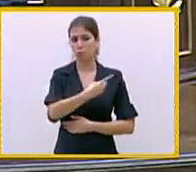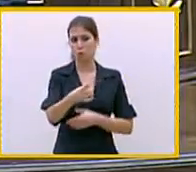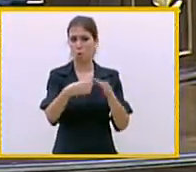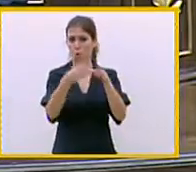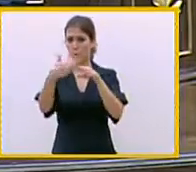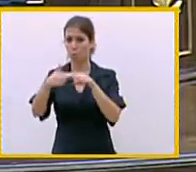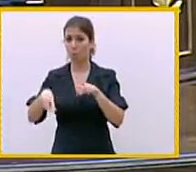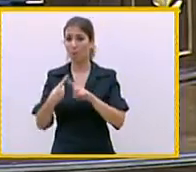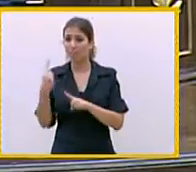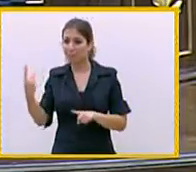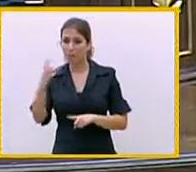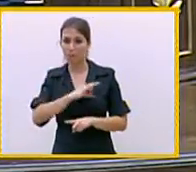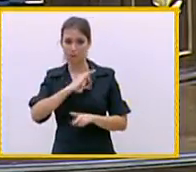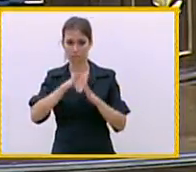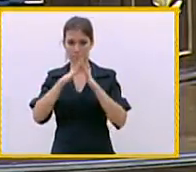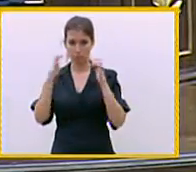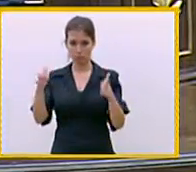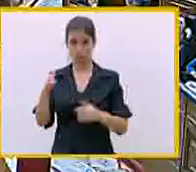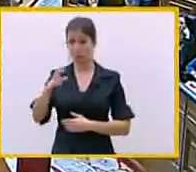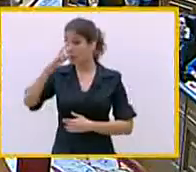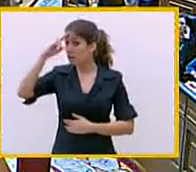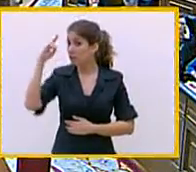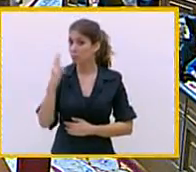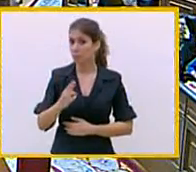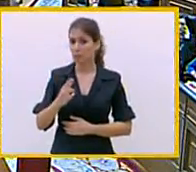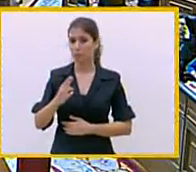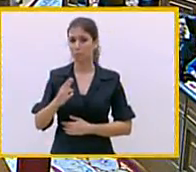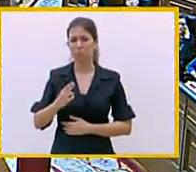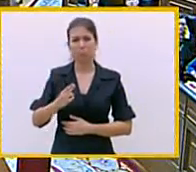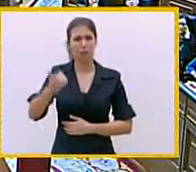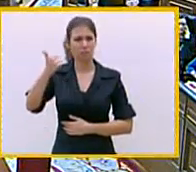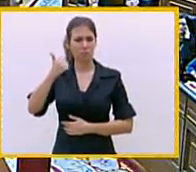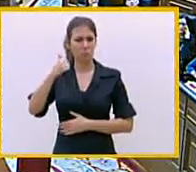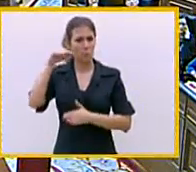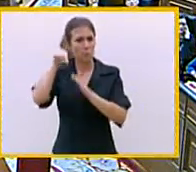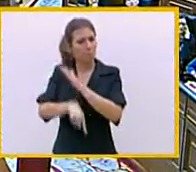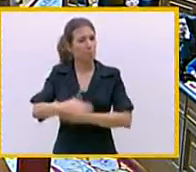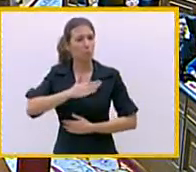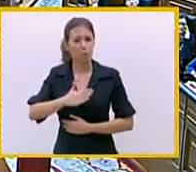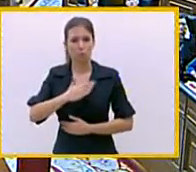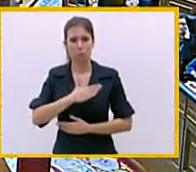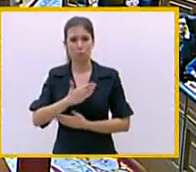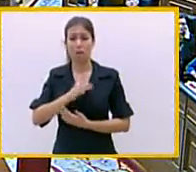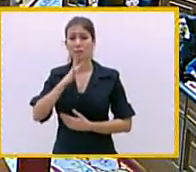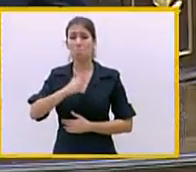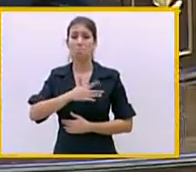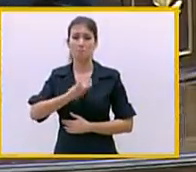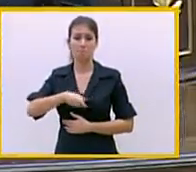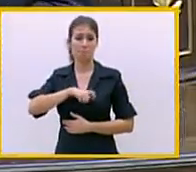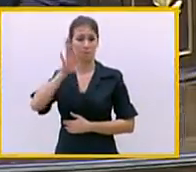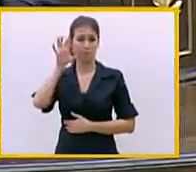señorías. Ese respeto es aún más profundo para mí, a mi país, a España,